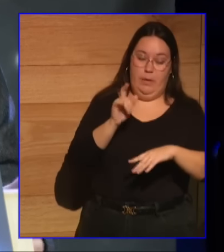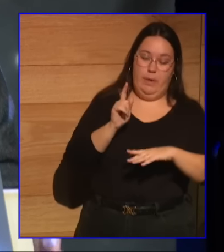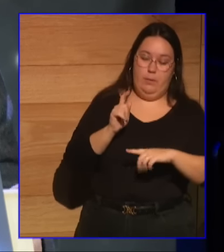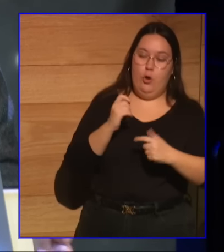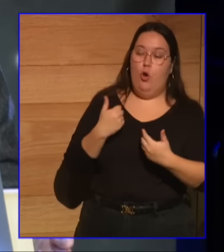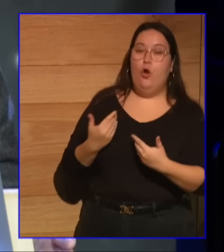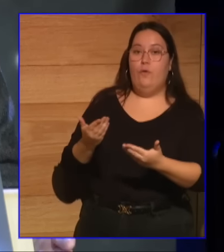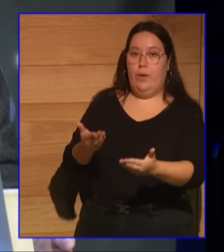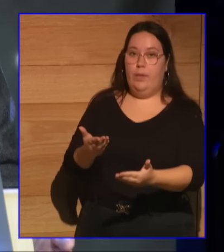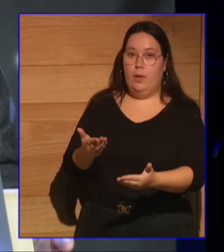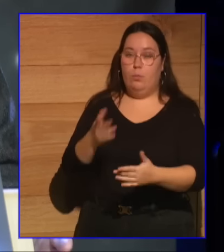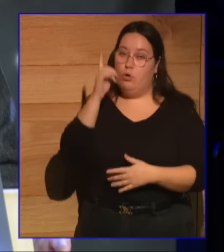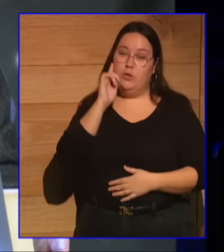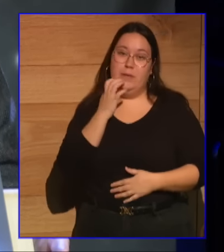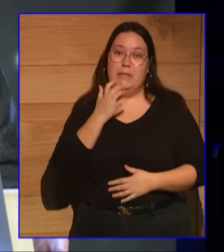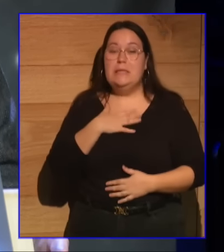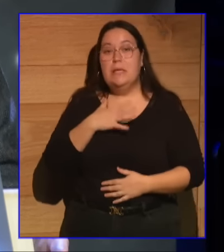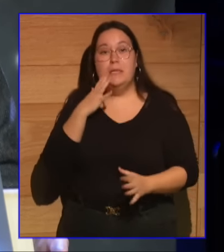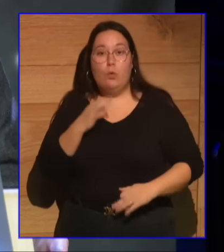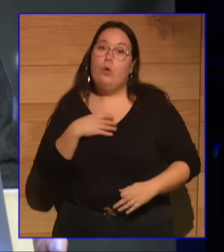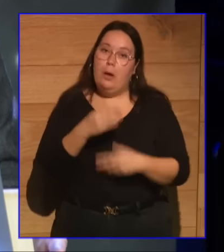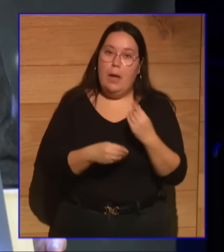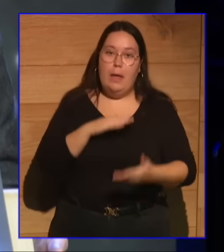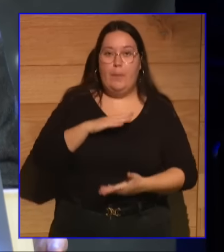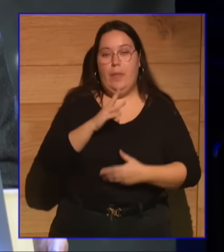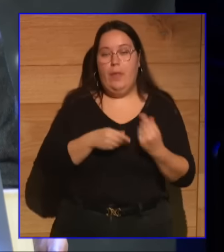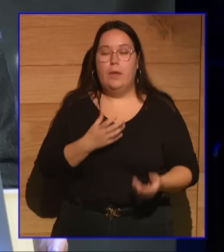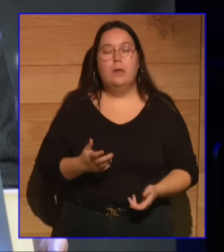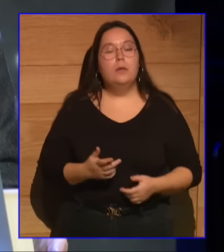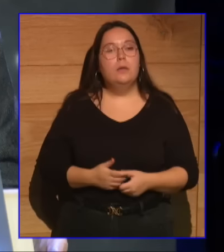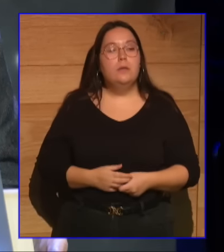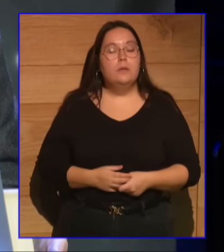película, no, por no estar seguro de ser capaz de estar a la altura,